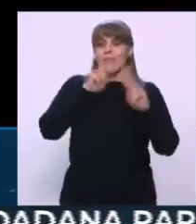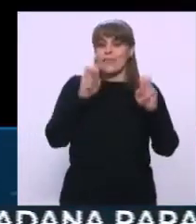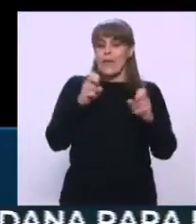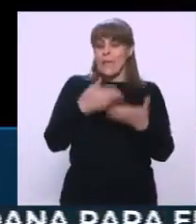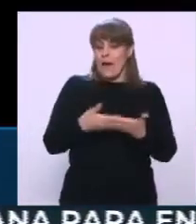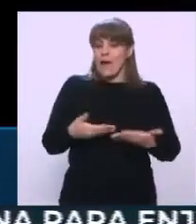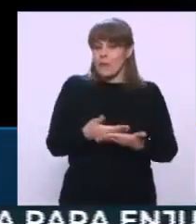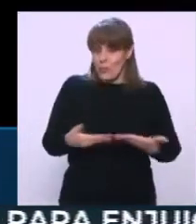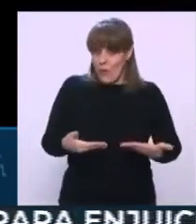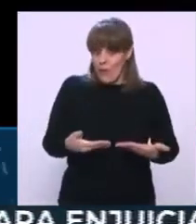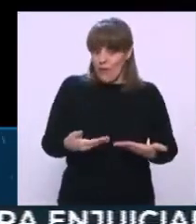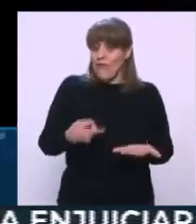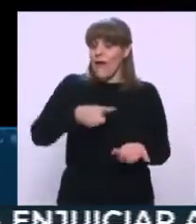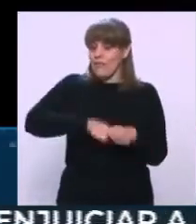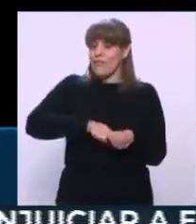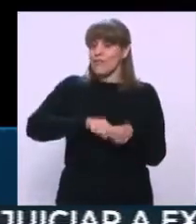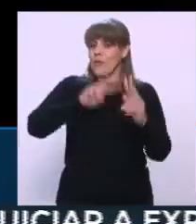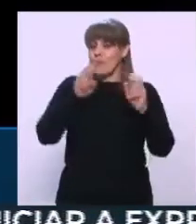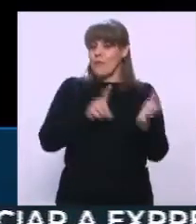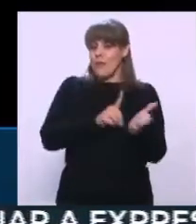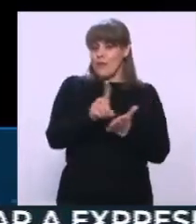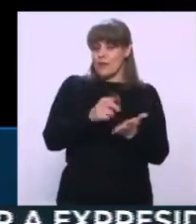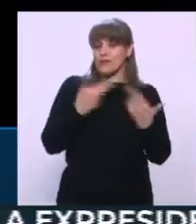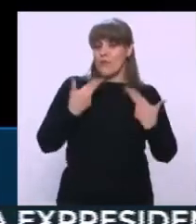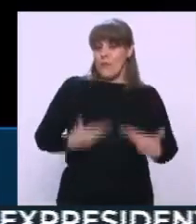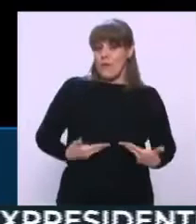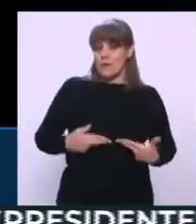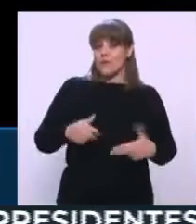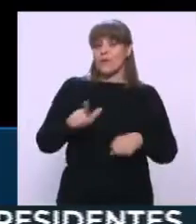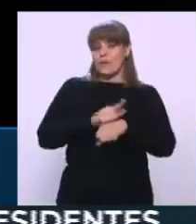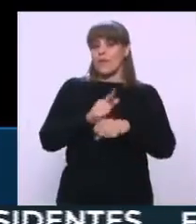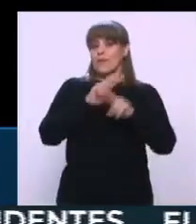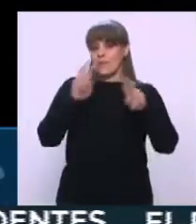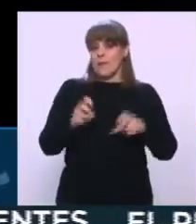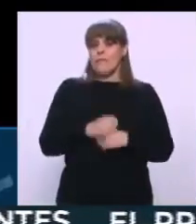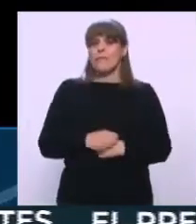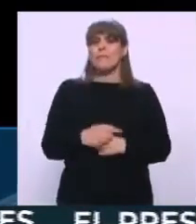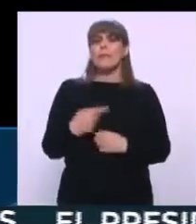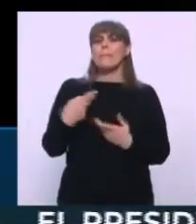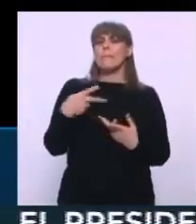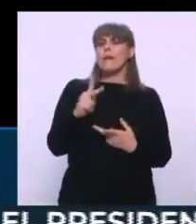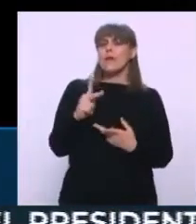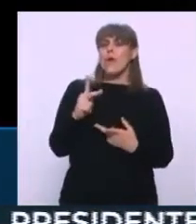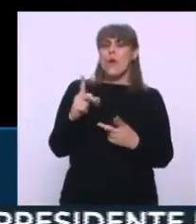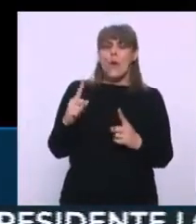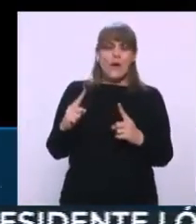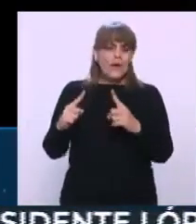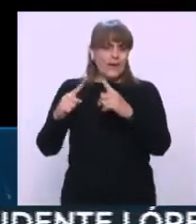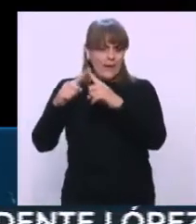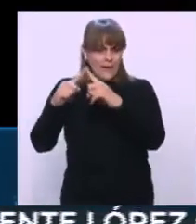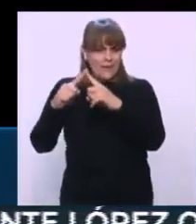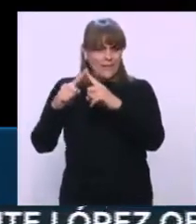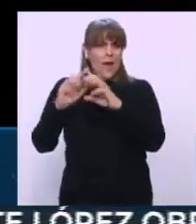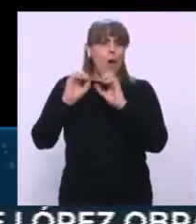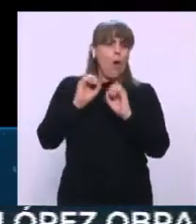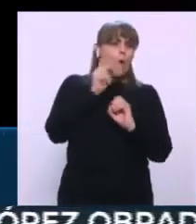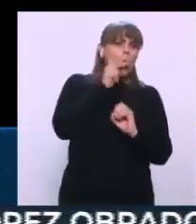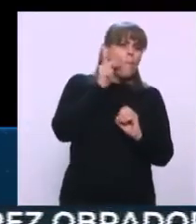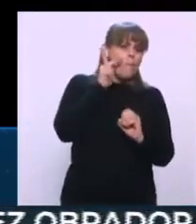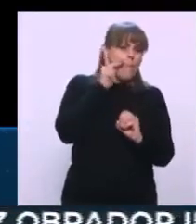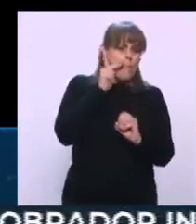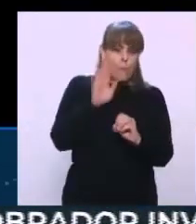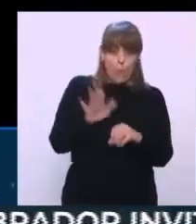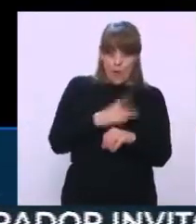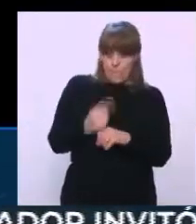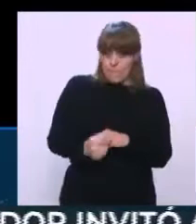de derechos humanos, que es el tema de los homosexuales. ¿Pero qué tiene la Iglesia o qué tiene el Papa? Es decir, no es la primera vez que el Papa